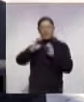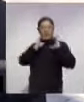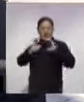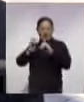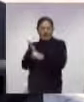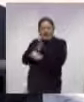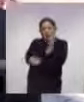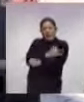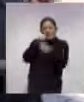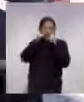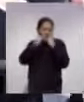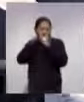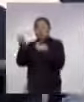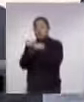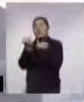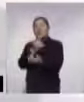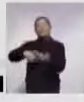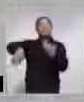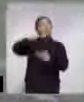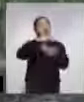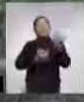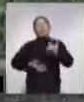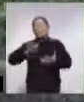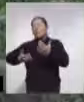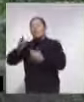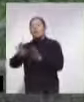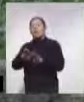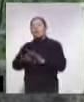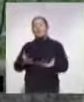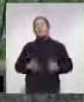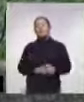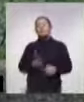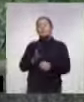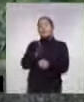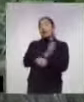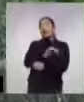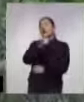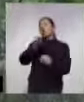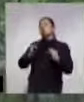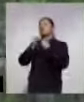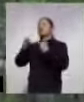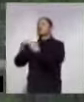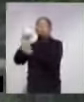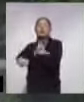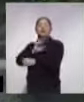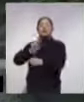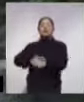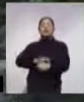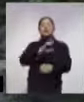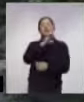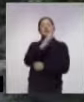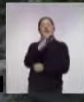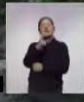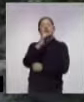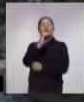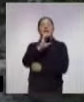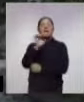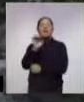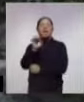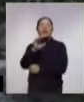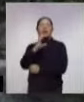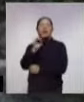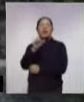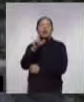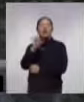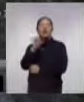y atención de los incendios de tipo forestal. Adicionalmente, otras dependencias como la Coordinación General de Ecología desarrollan acciones de